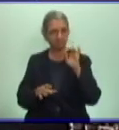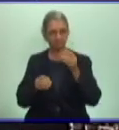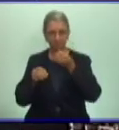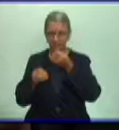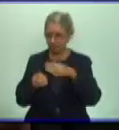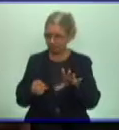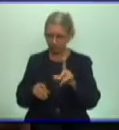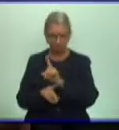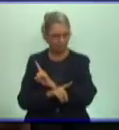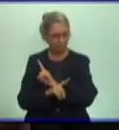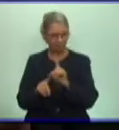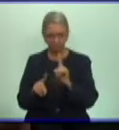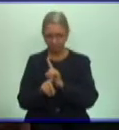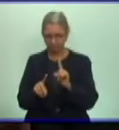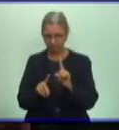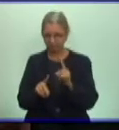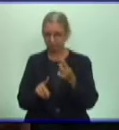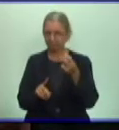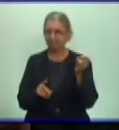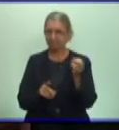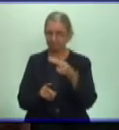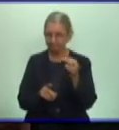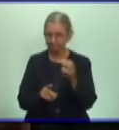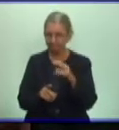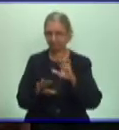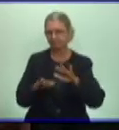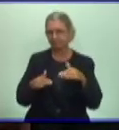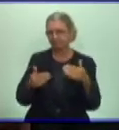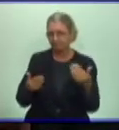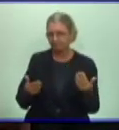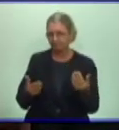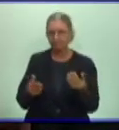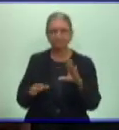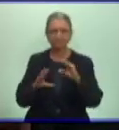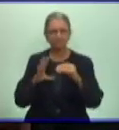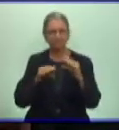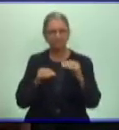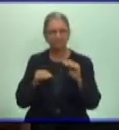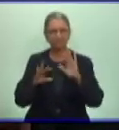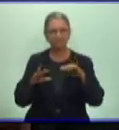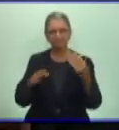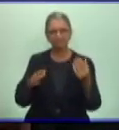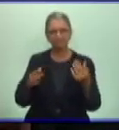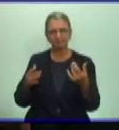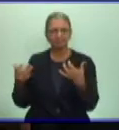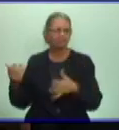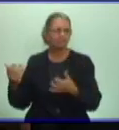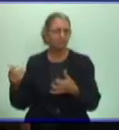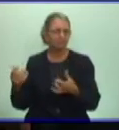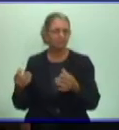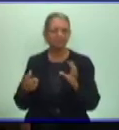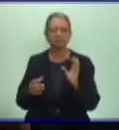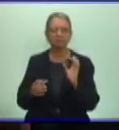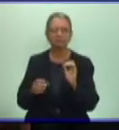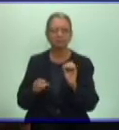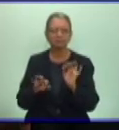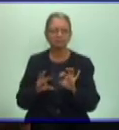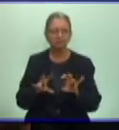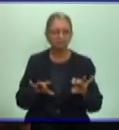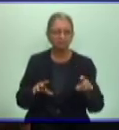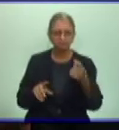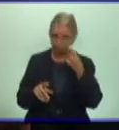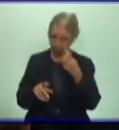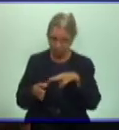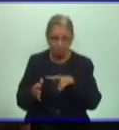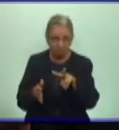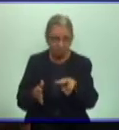queriendo transmitir esas canciones y un poco que hasta hablar de qué instrumento musical escuchas Y eso es de